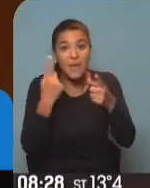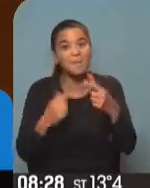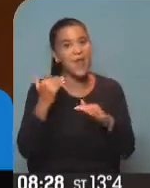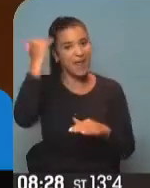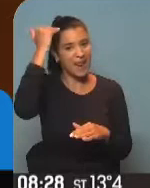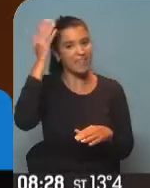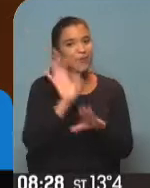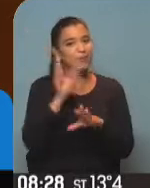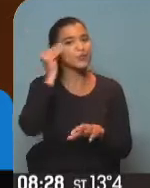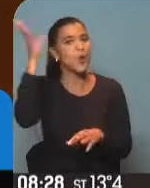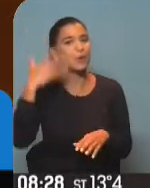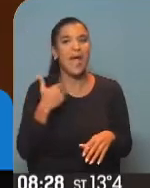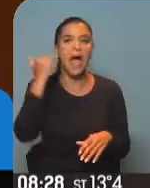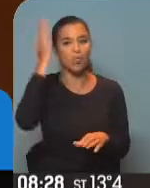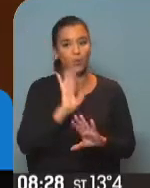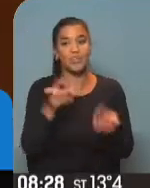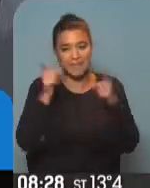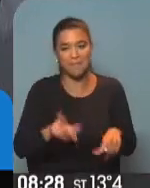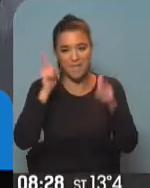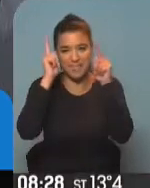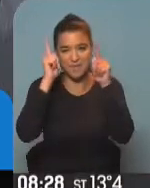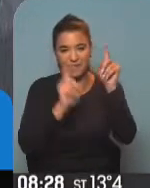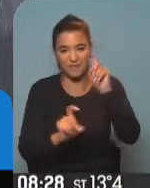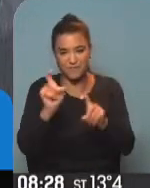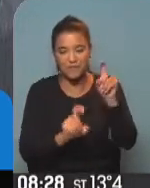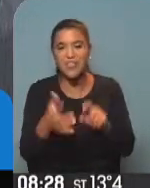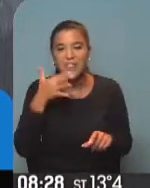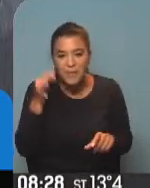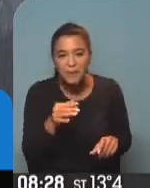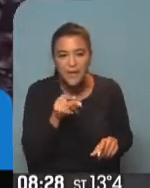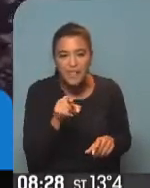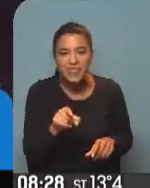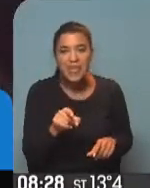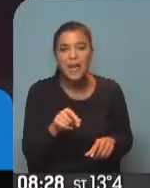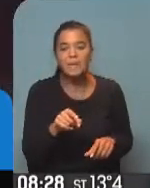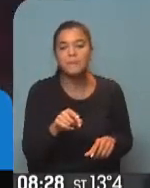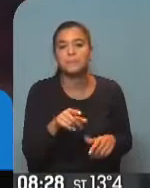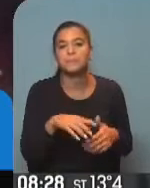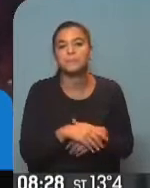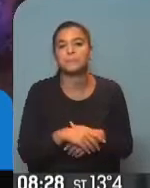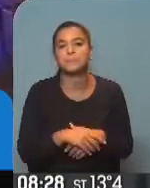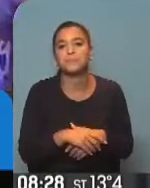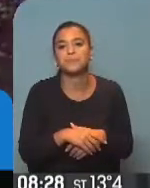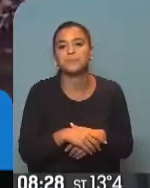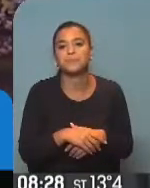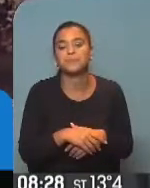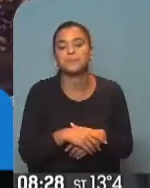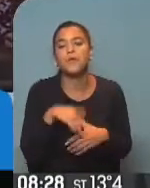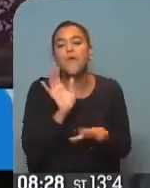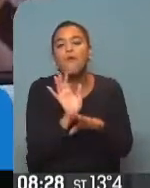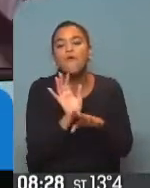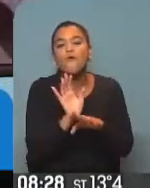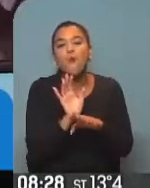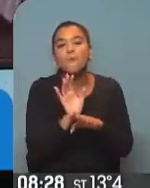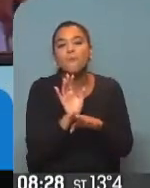grande se olvida de que es grande y también se divierte con espuma realmente es un como con un